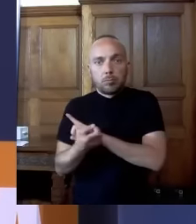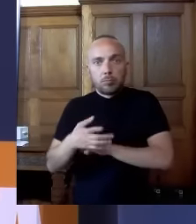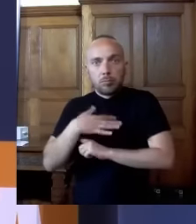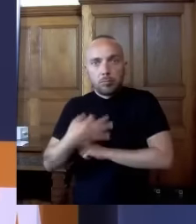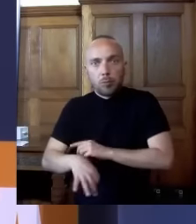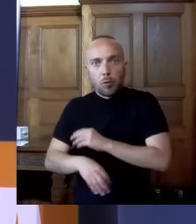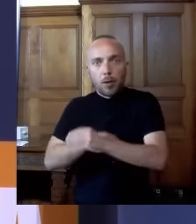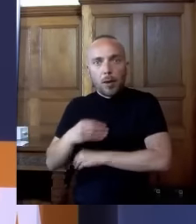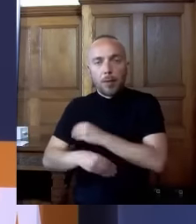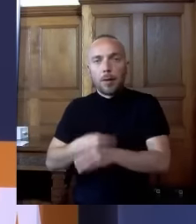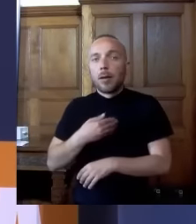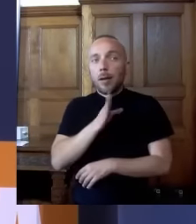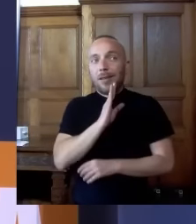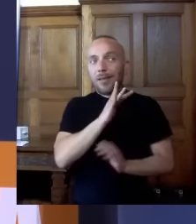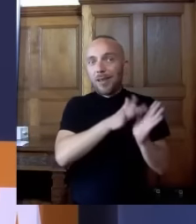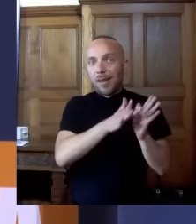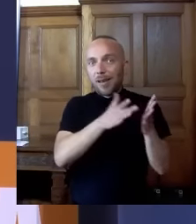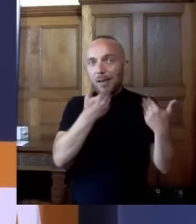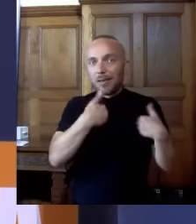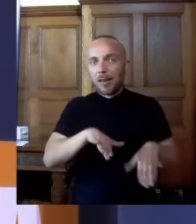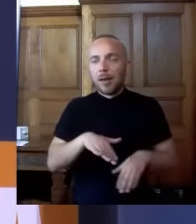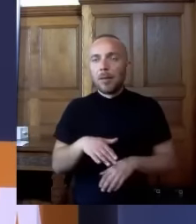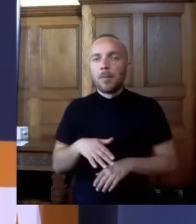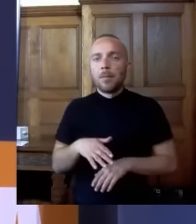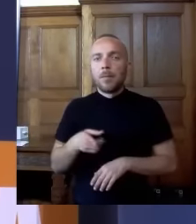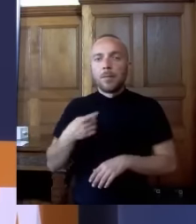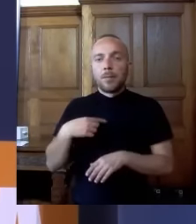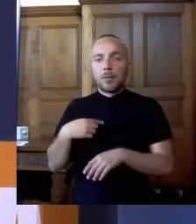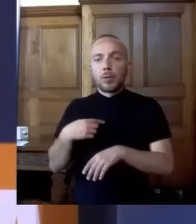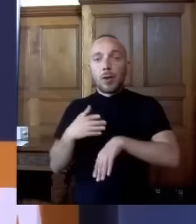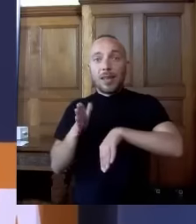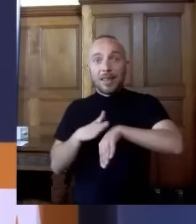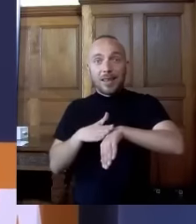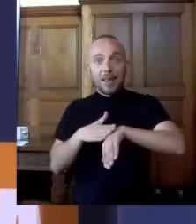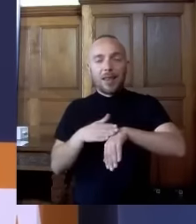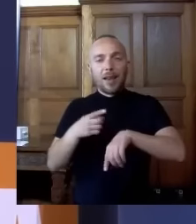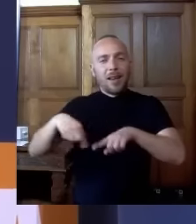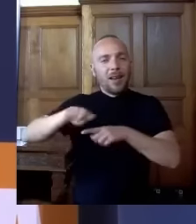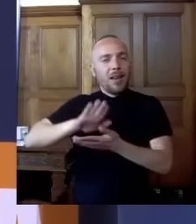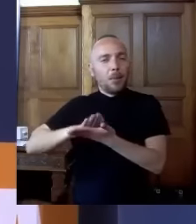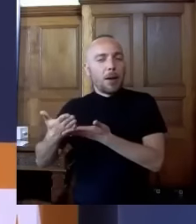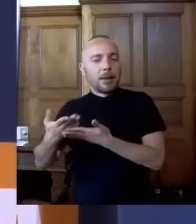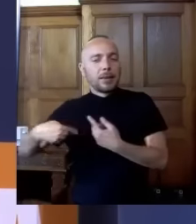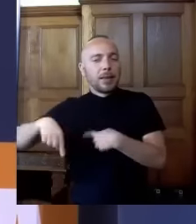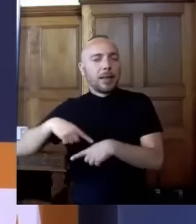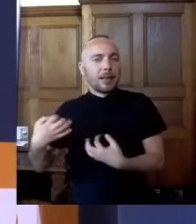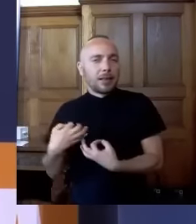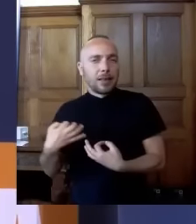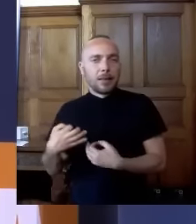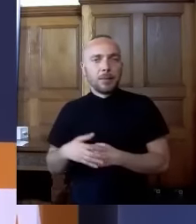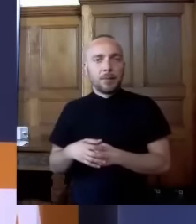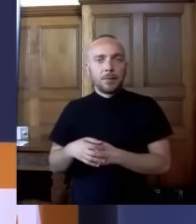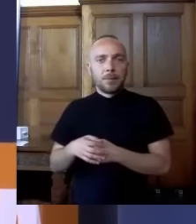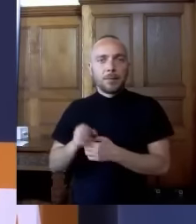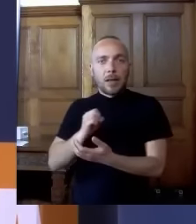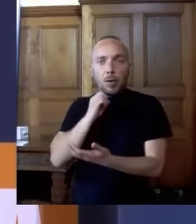esan bezala zer daukagu ezko lagunen partek zer daukagu gure erronka berdine indarra